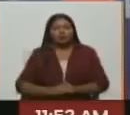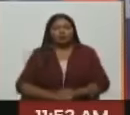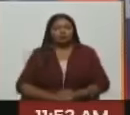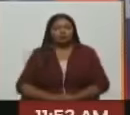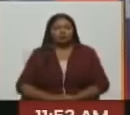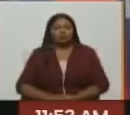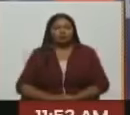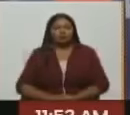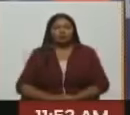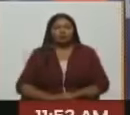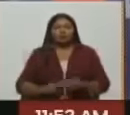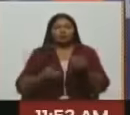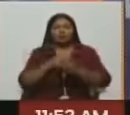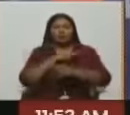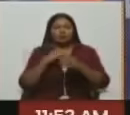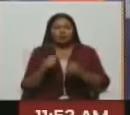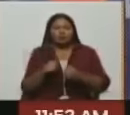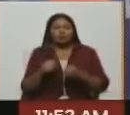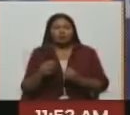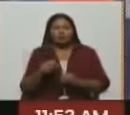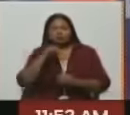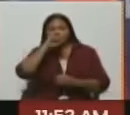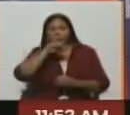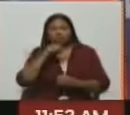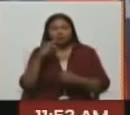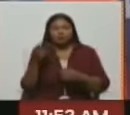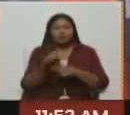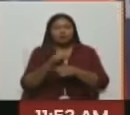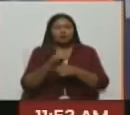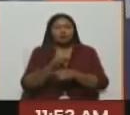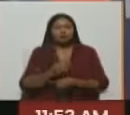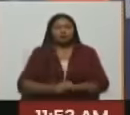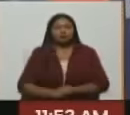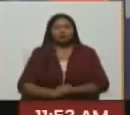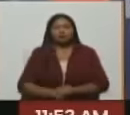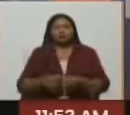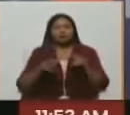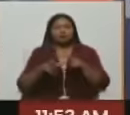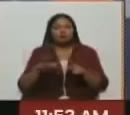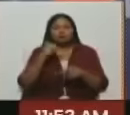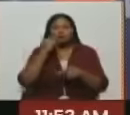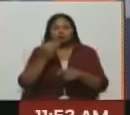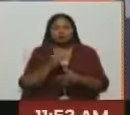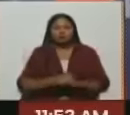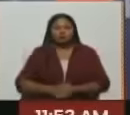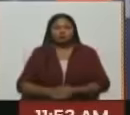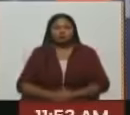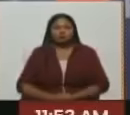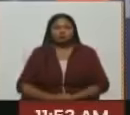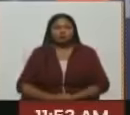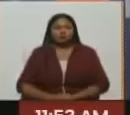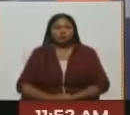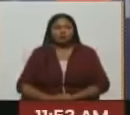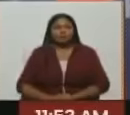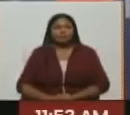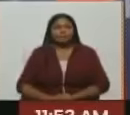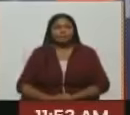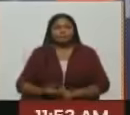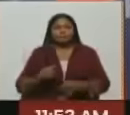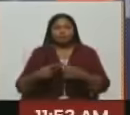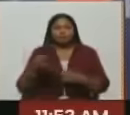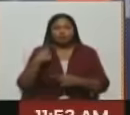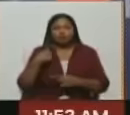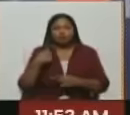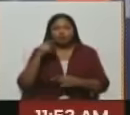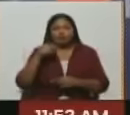desmovilizar las fuerzas afectas al gobierno. Eso es jugar sucio. Pero yo, es mi